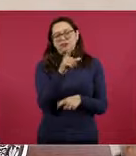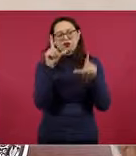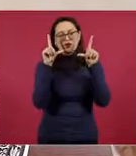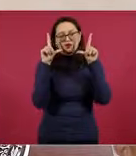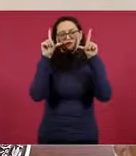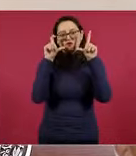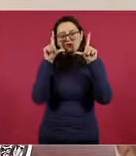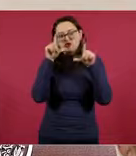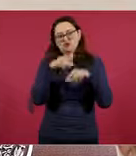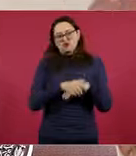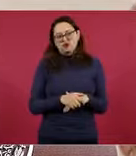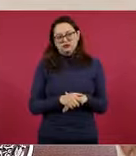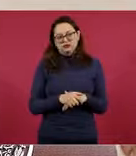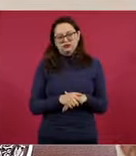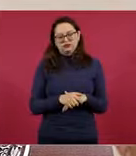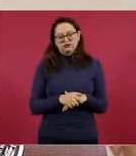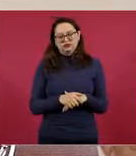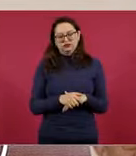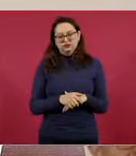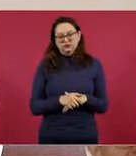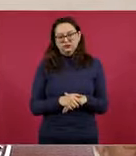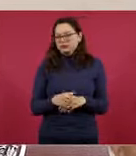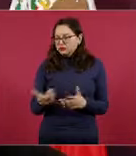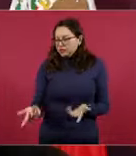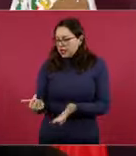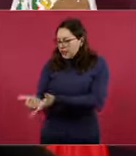con Jaime, en vez de ir a ayudarme a mí,